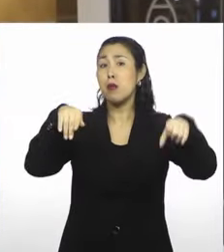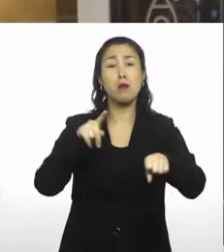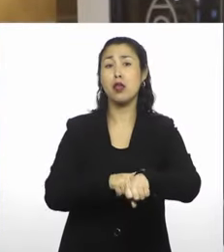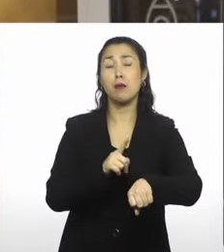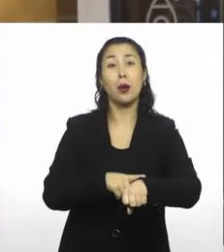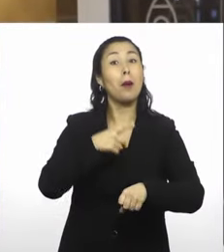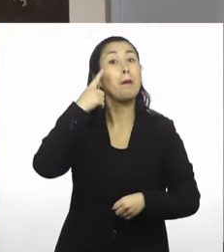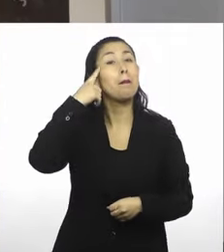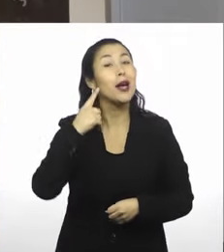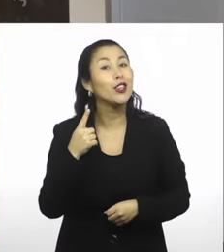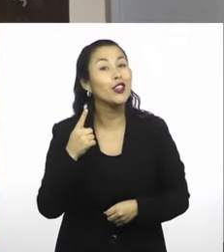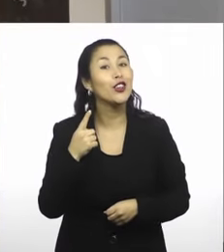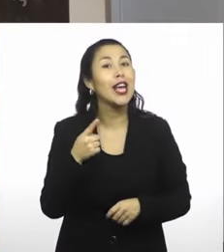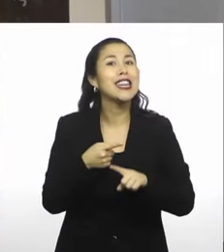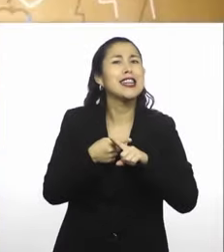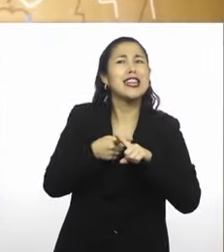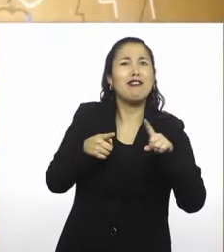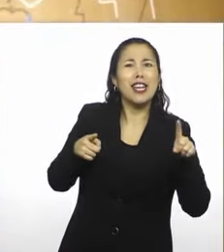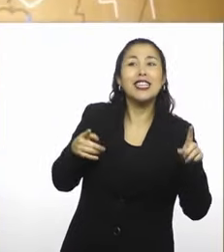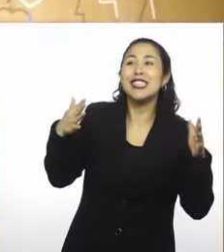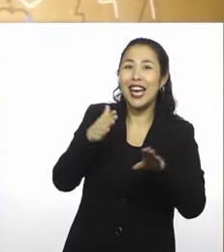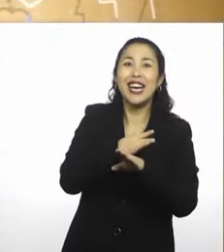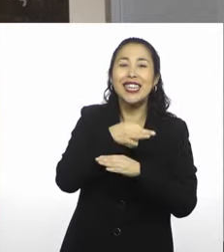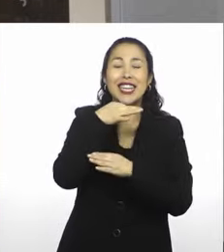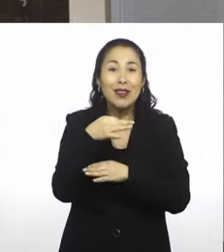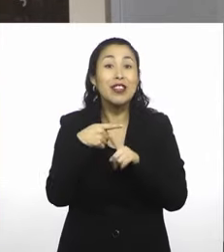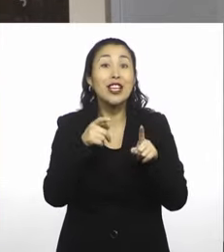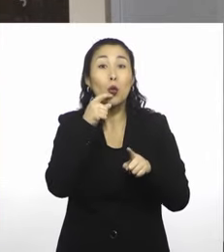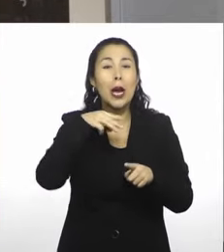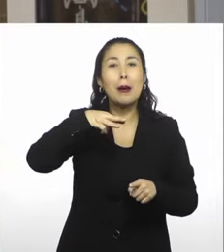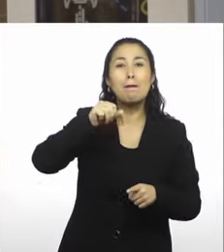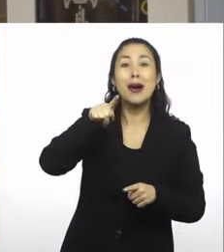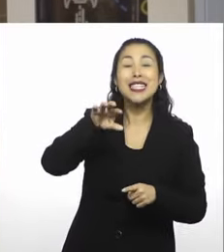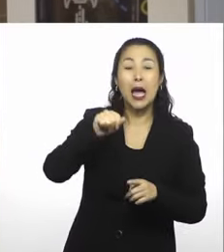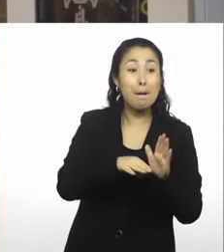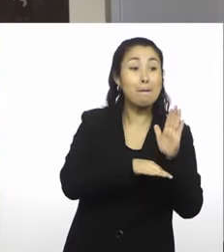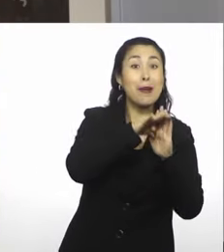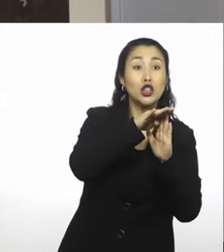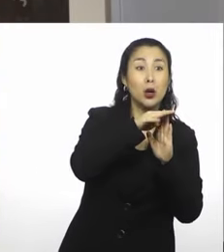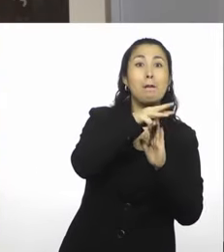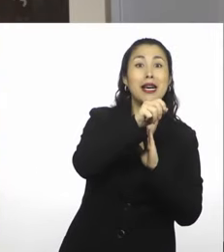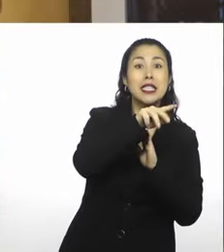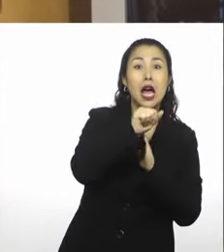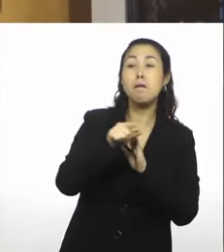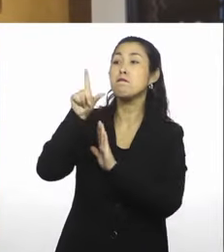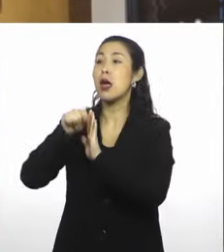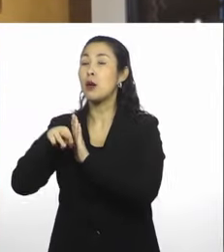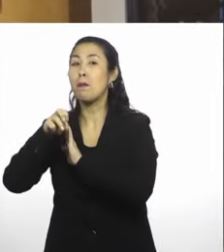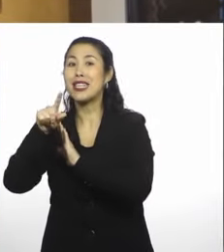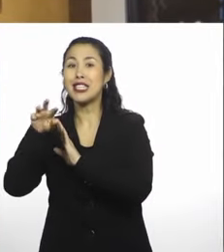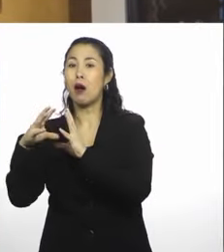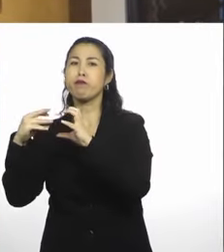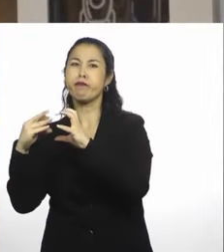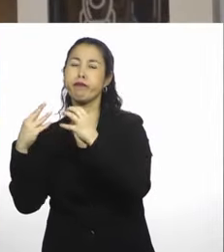hay algo que tienen distinto y ya lo hemos mencionado. Es la masa. Mayor masa, menor masa. Por lo tanto, hay algo que